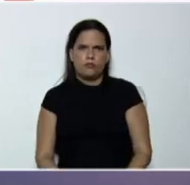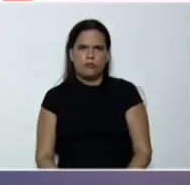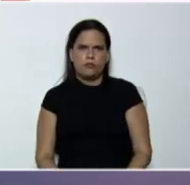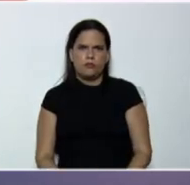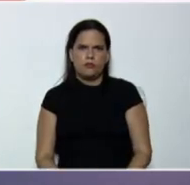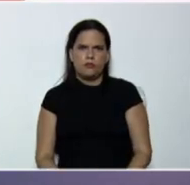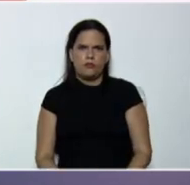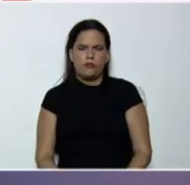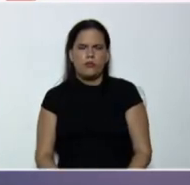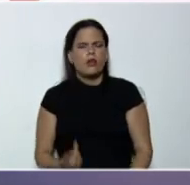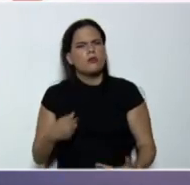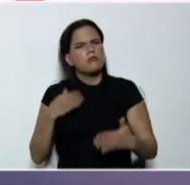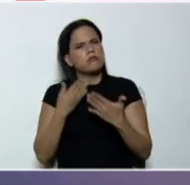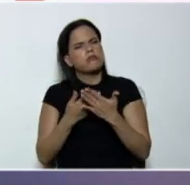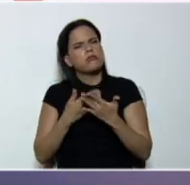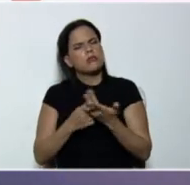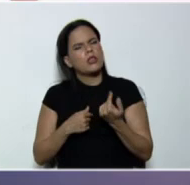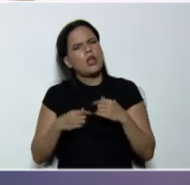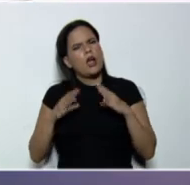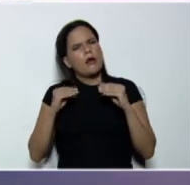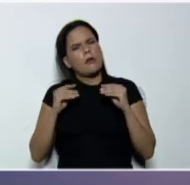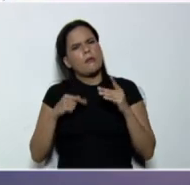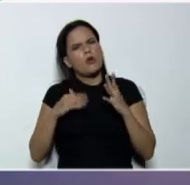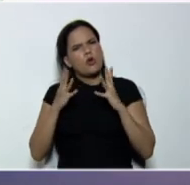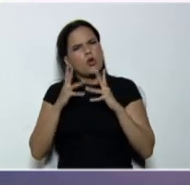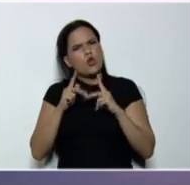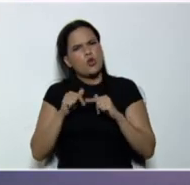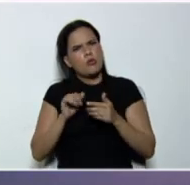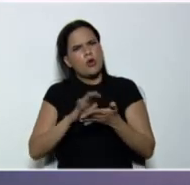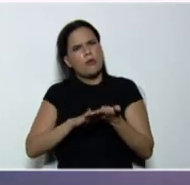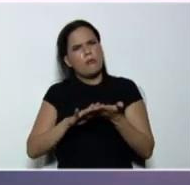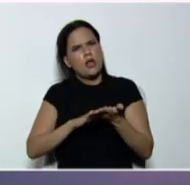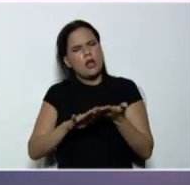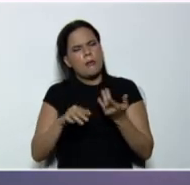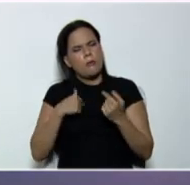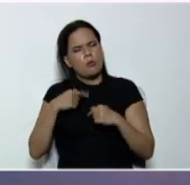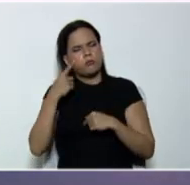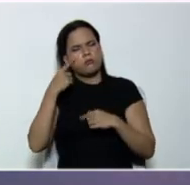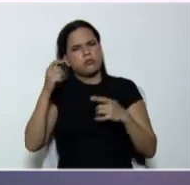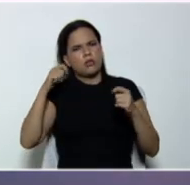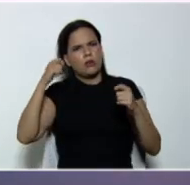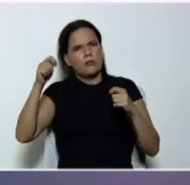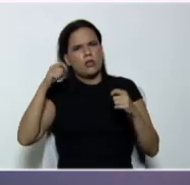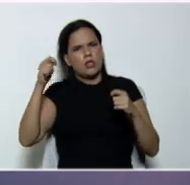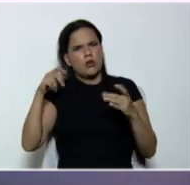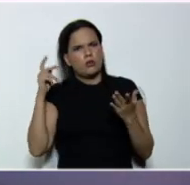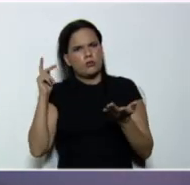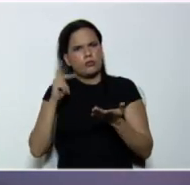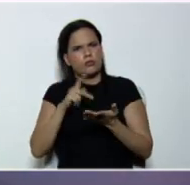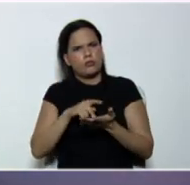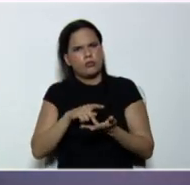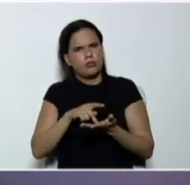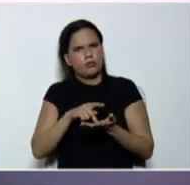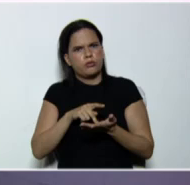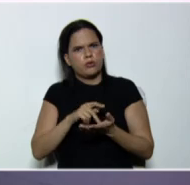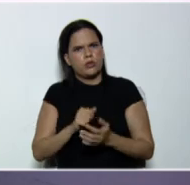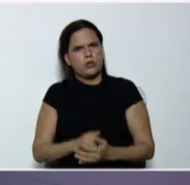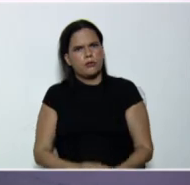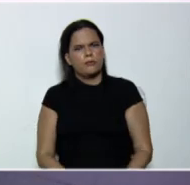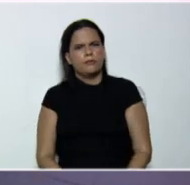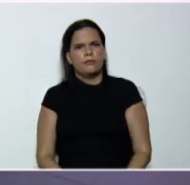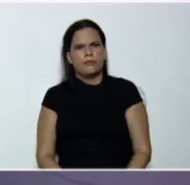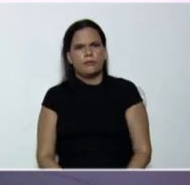propósito de que hablábamos de los números en braille, vamos entonces a ver el video que nos llega desde el estado Aragua del